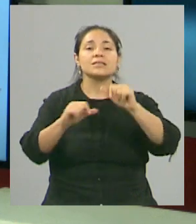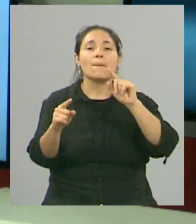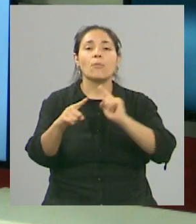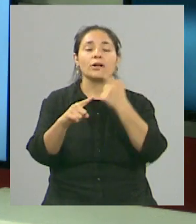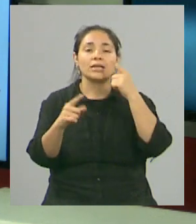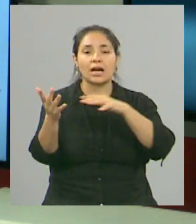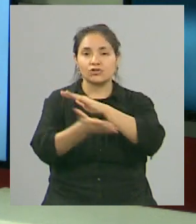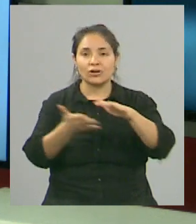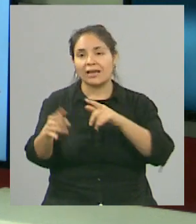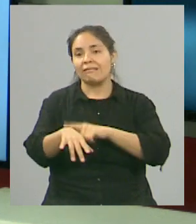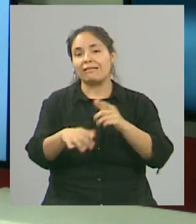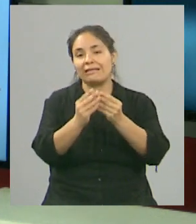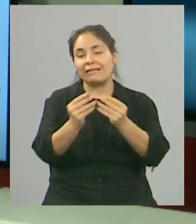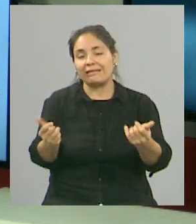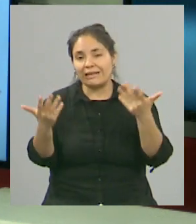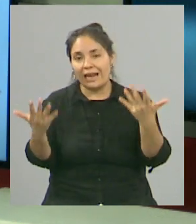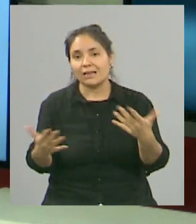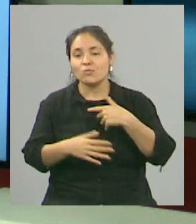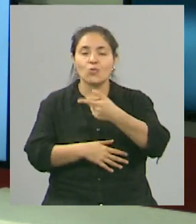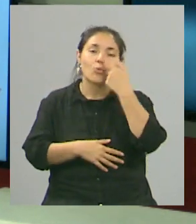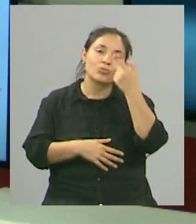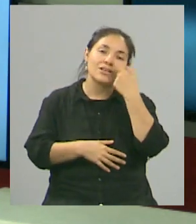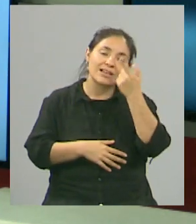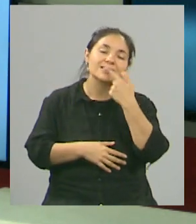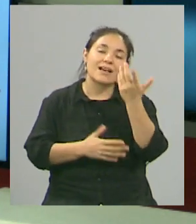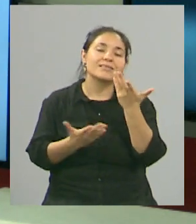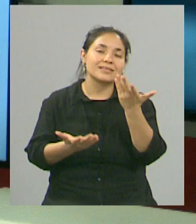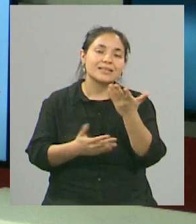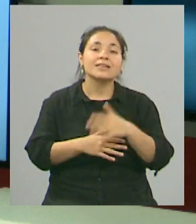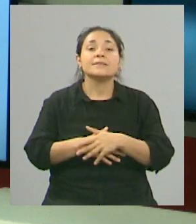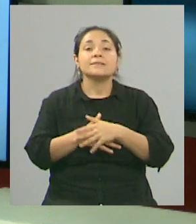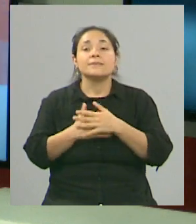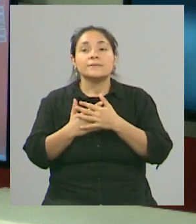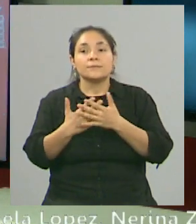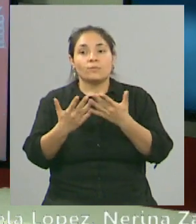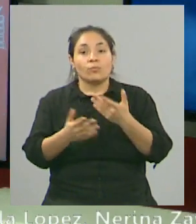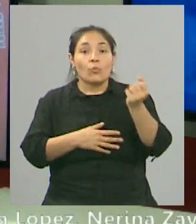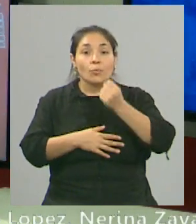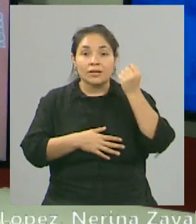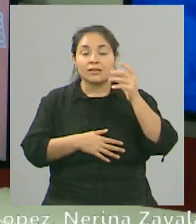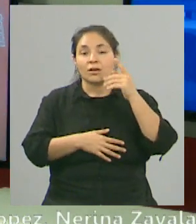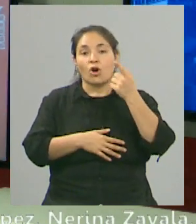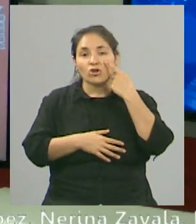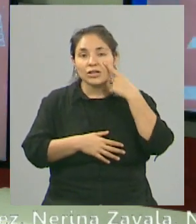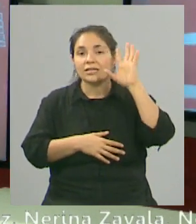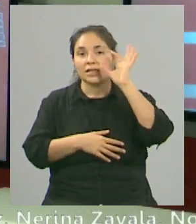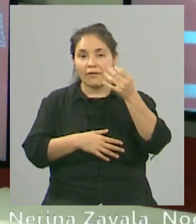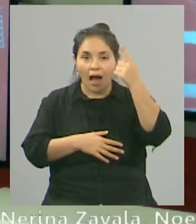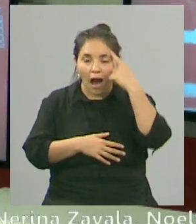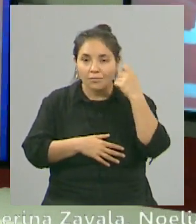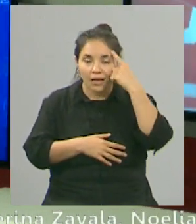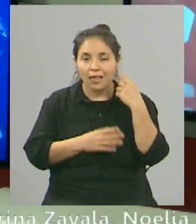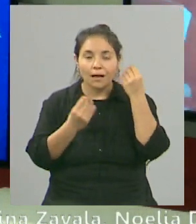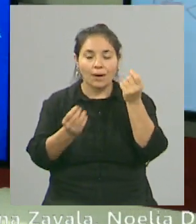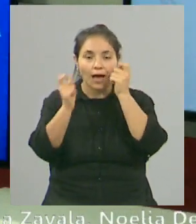bueno, no tenemos más tiempo. Lamentablemente es muy interesante el tema porque hay que estar formado para justamente